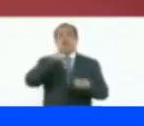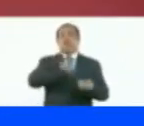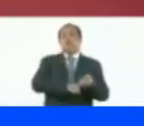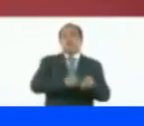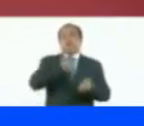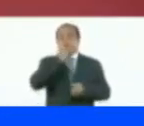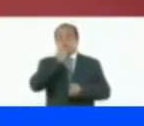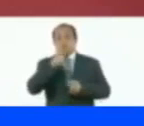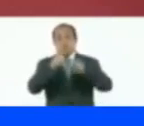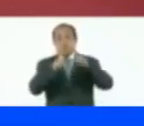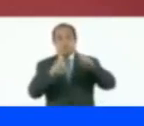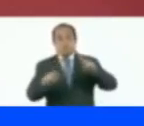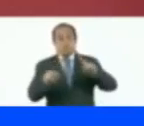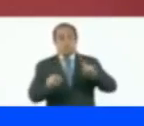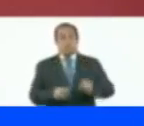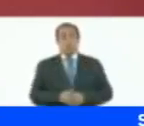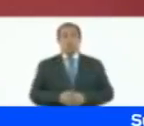Nacional